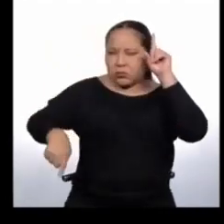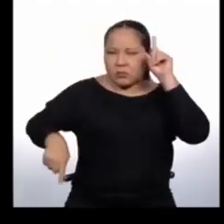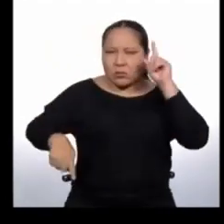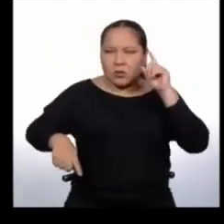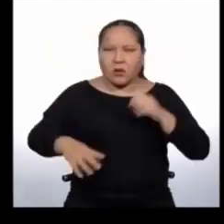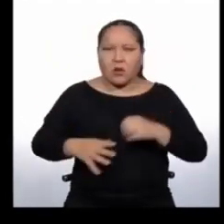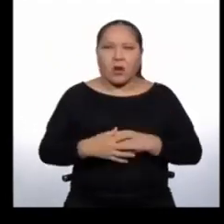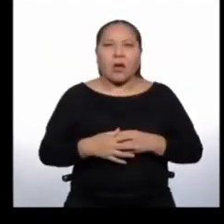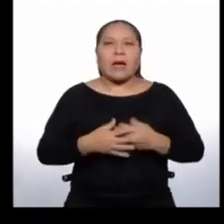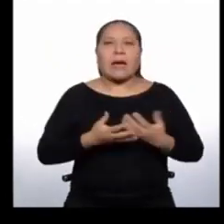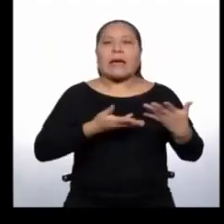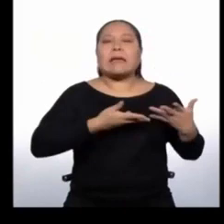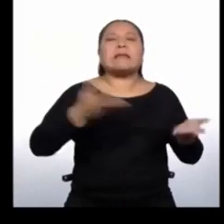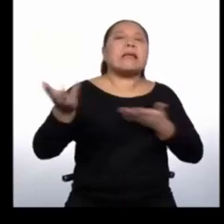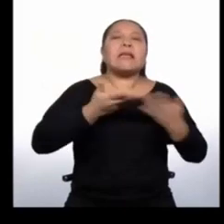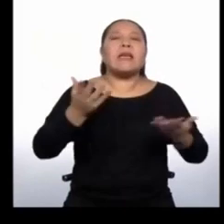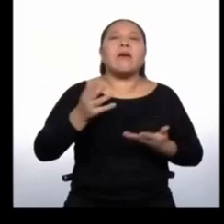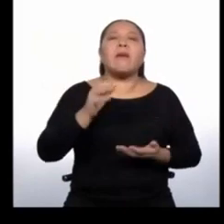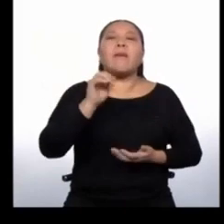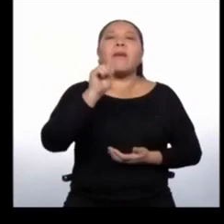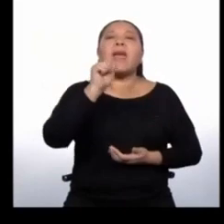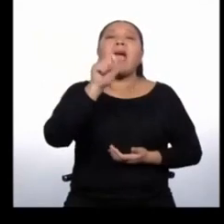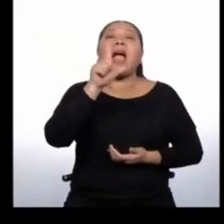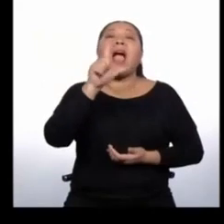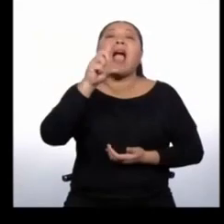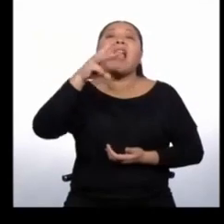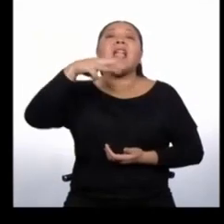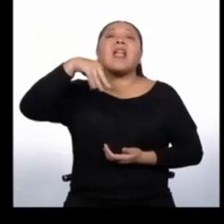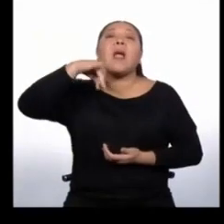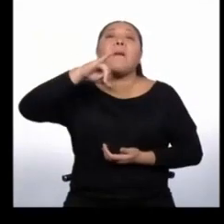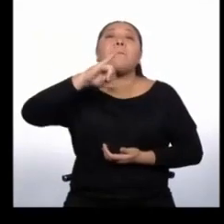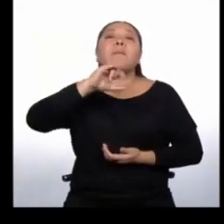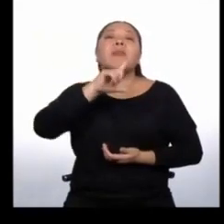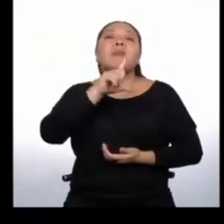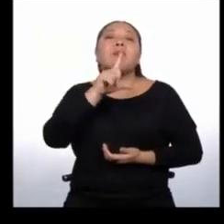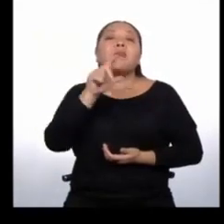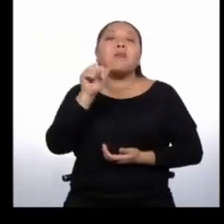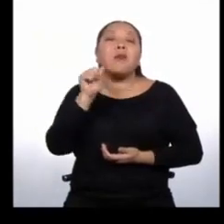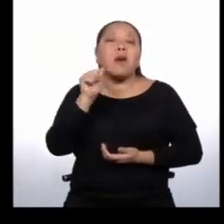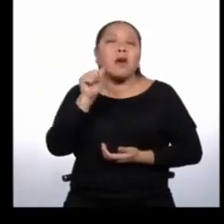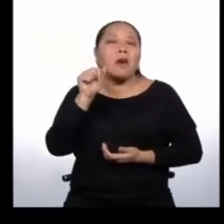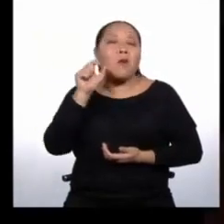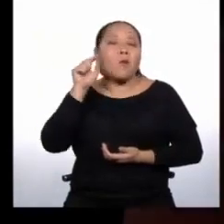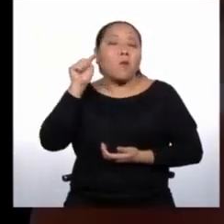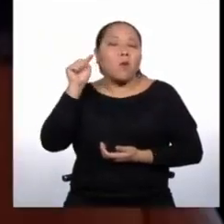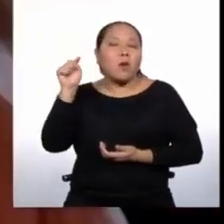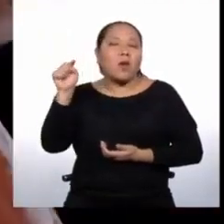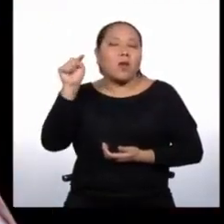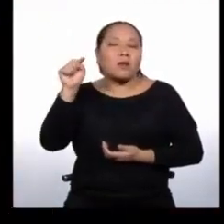esa caprichosa criatura.